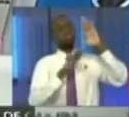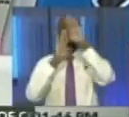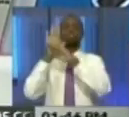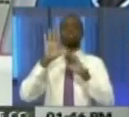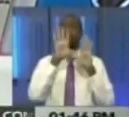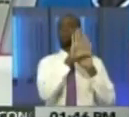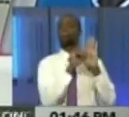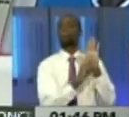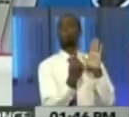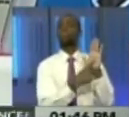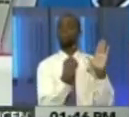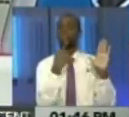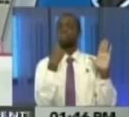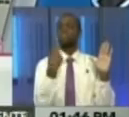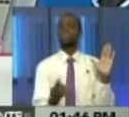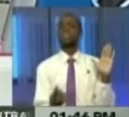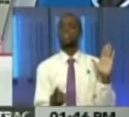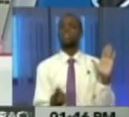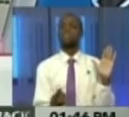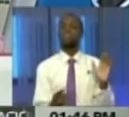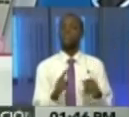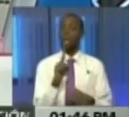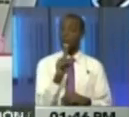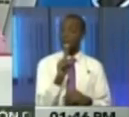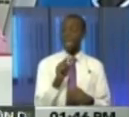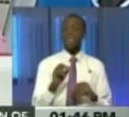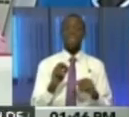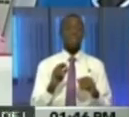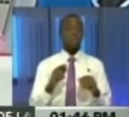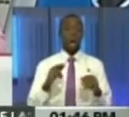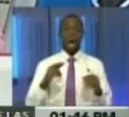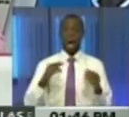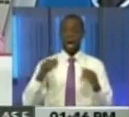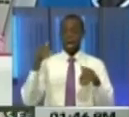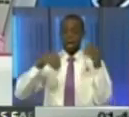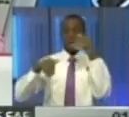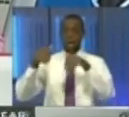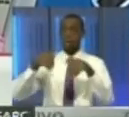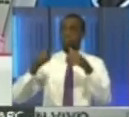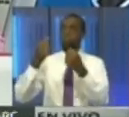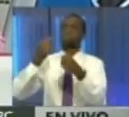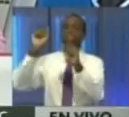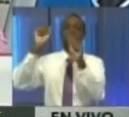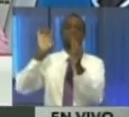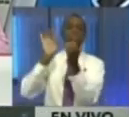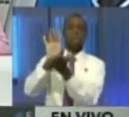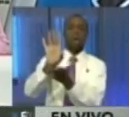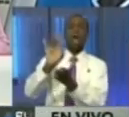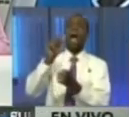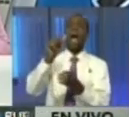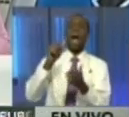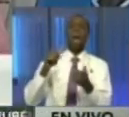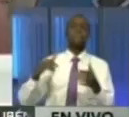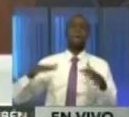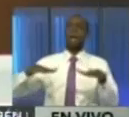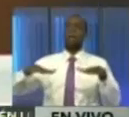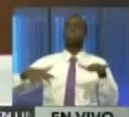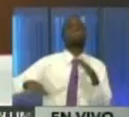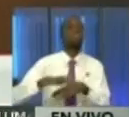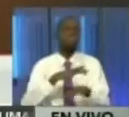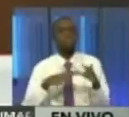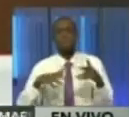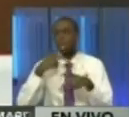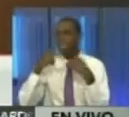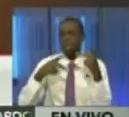En resumen, el mecanismo de referendo revocatorio no es una fórmula para generar inestabilidad política en el país y